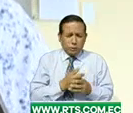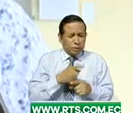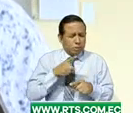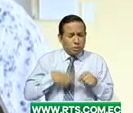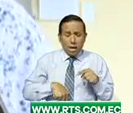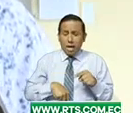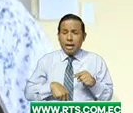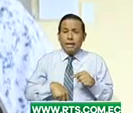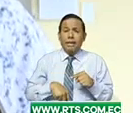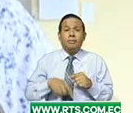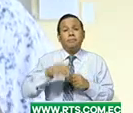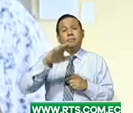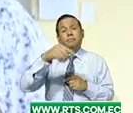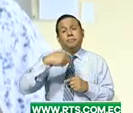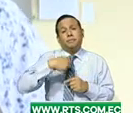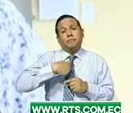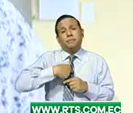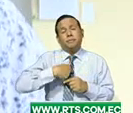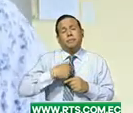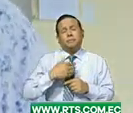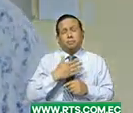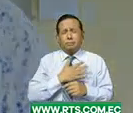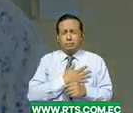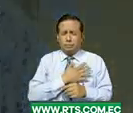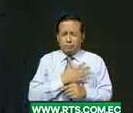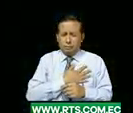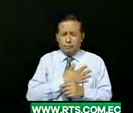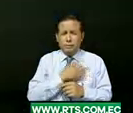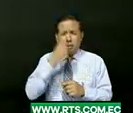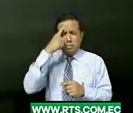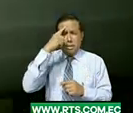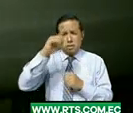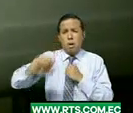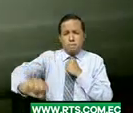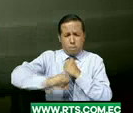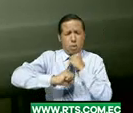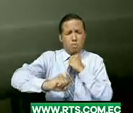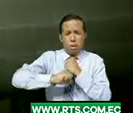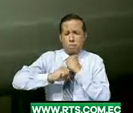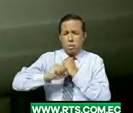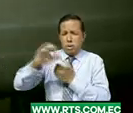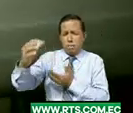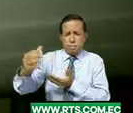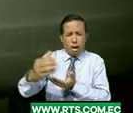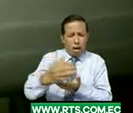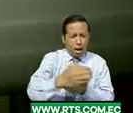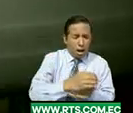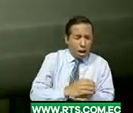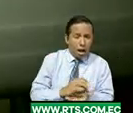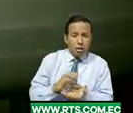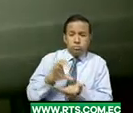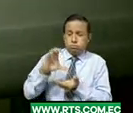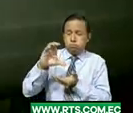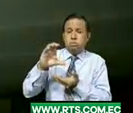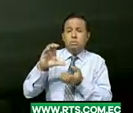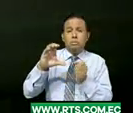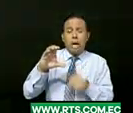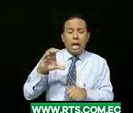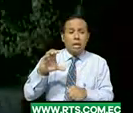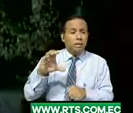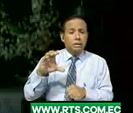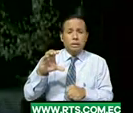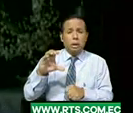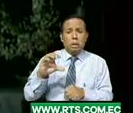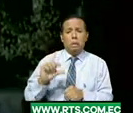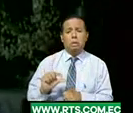Créanme que yo tenía toda esa fe de que lo íbamos a lograr. En los últimos días, dos angelitos que esperaban el único medicamento para salvar